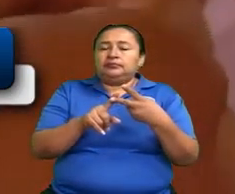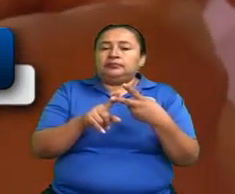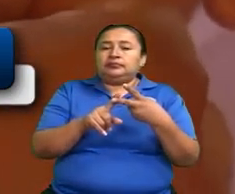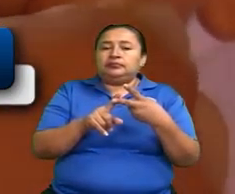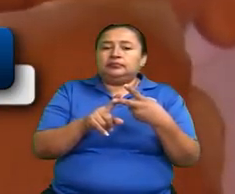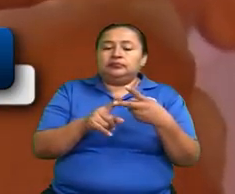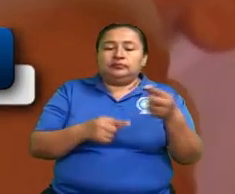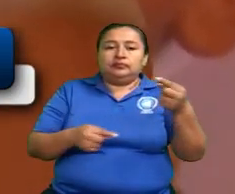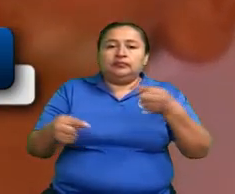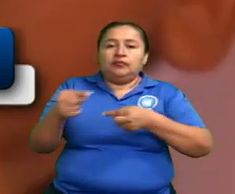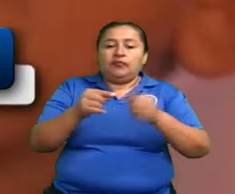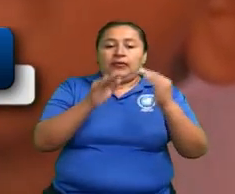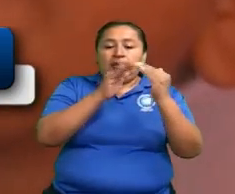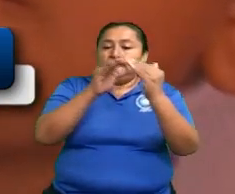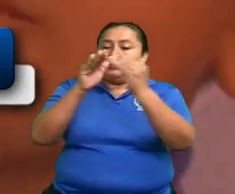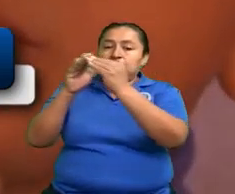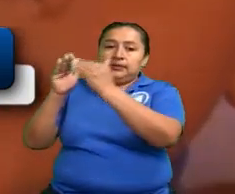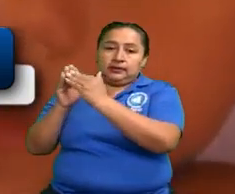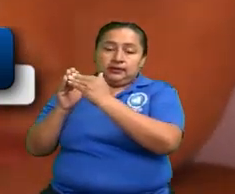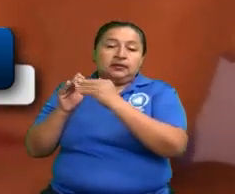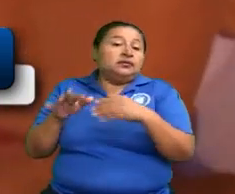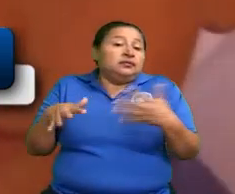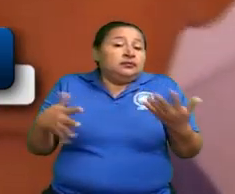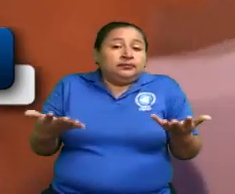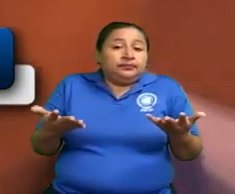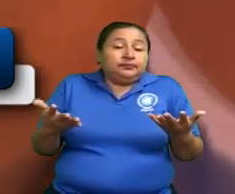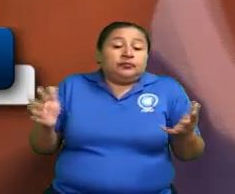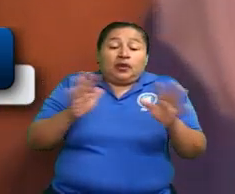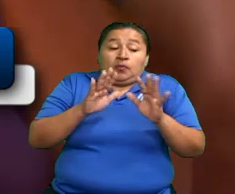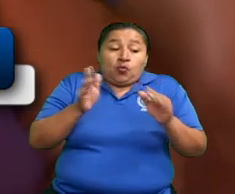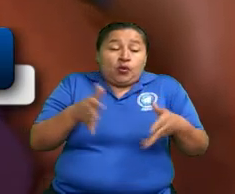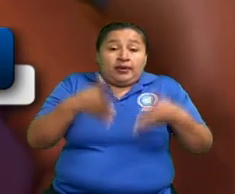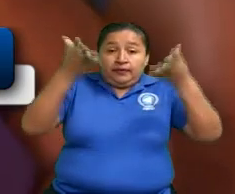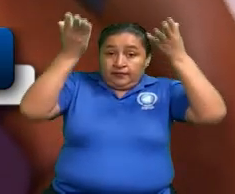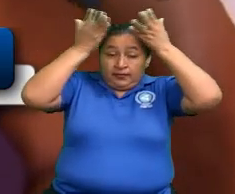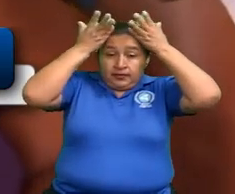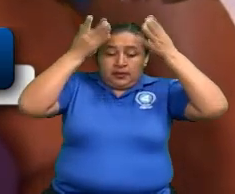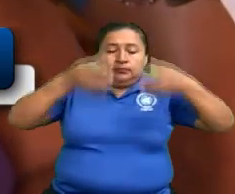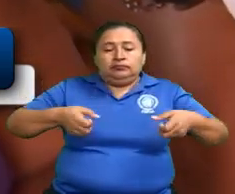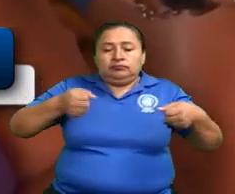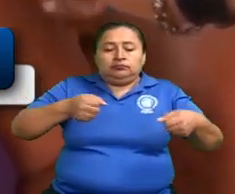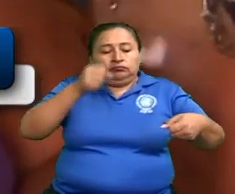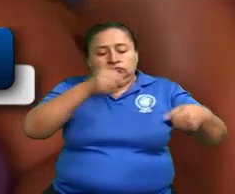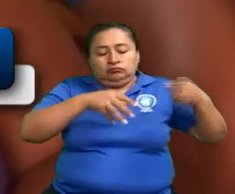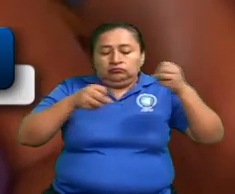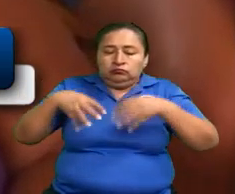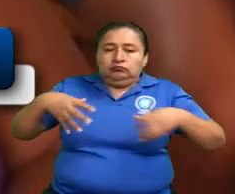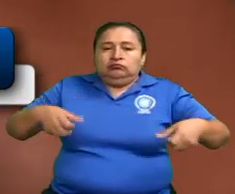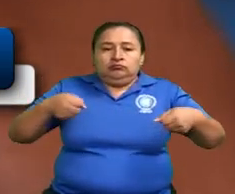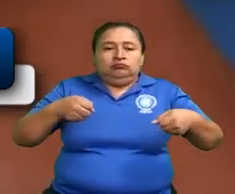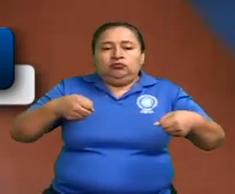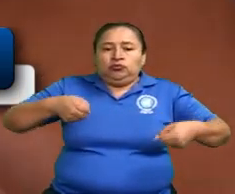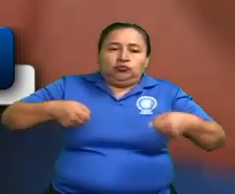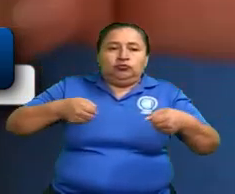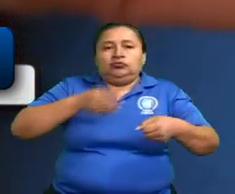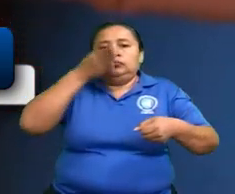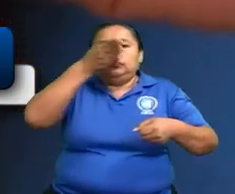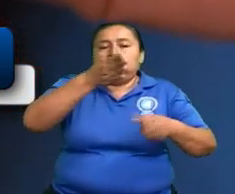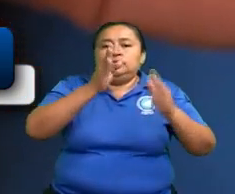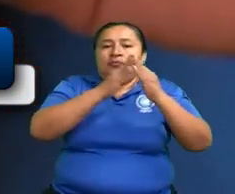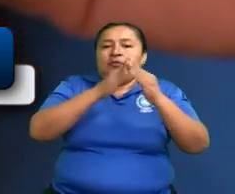la estrategia de casa a casa, que es cuando el equipo de enfermería o el equipo médico acude hasta